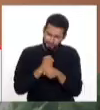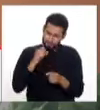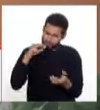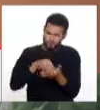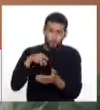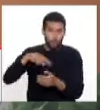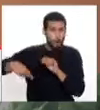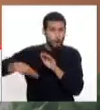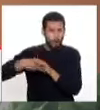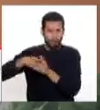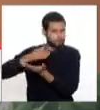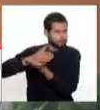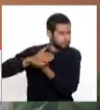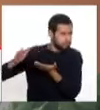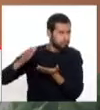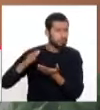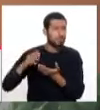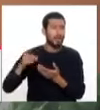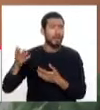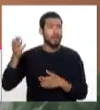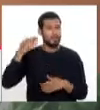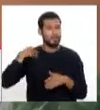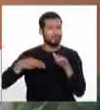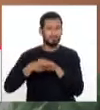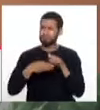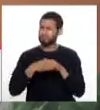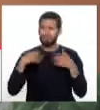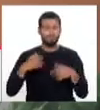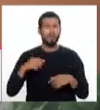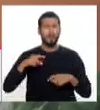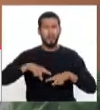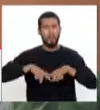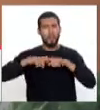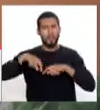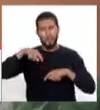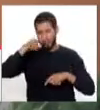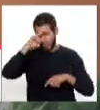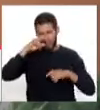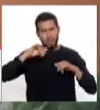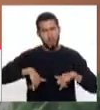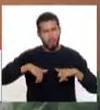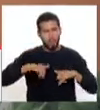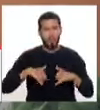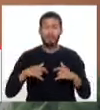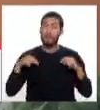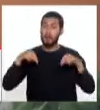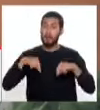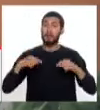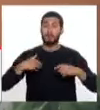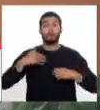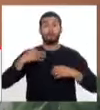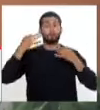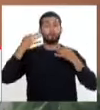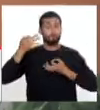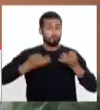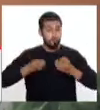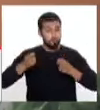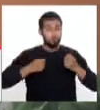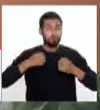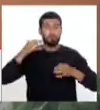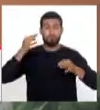corrupción que habían paralizado al país. Hoy tenemos una administración pública donde prima